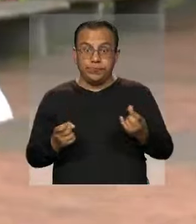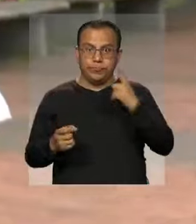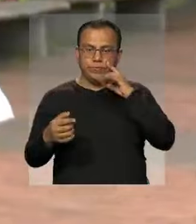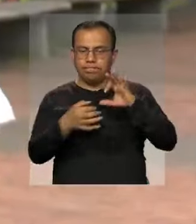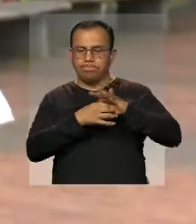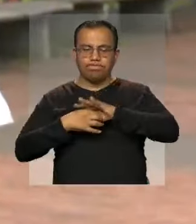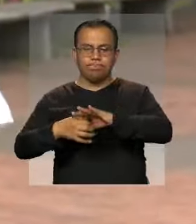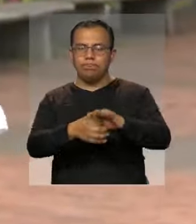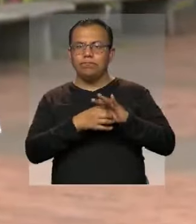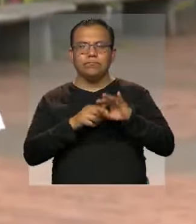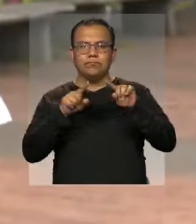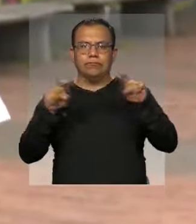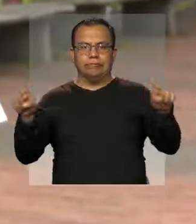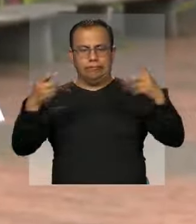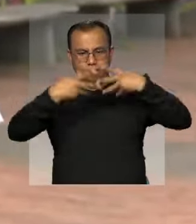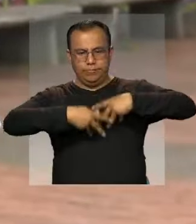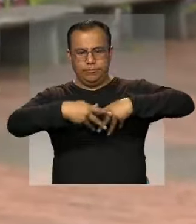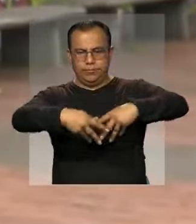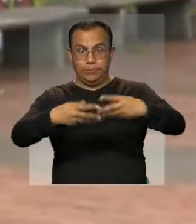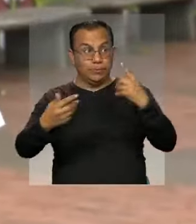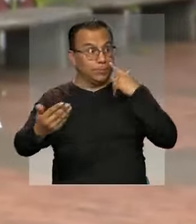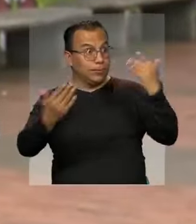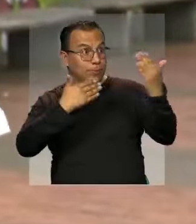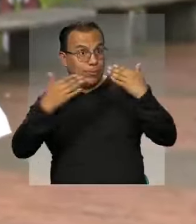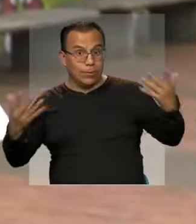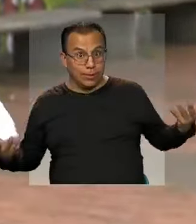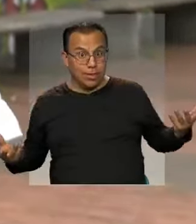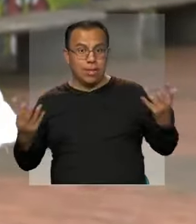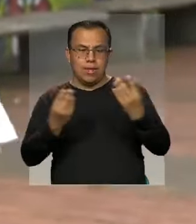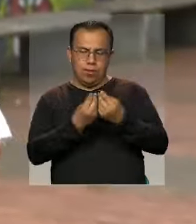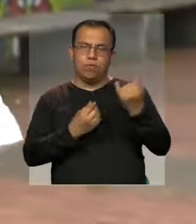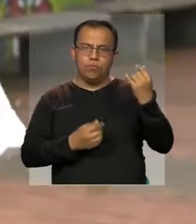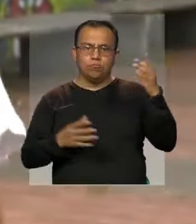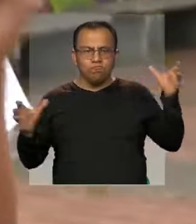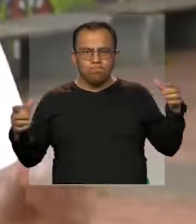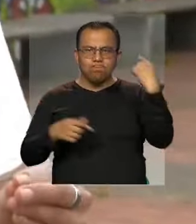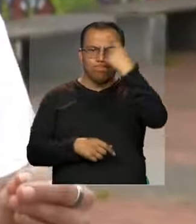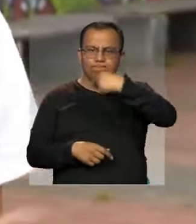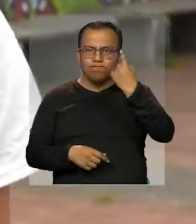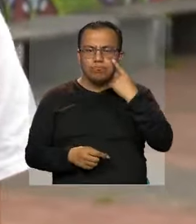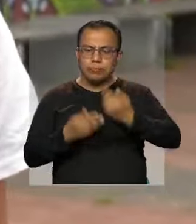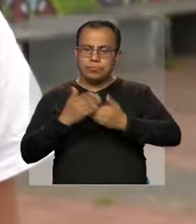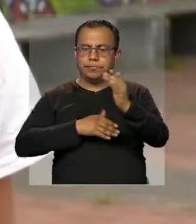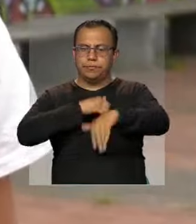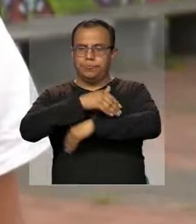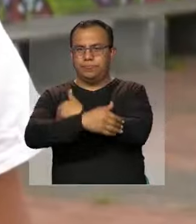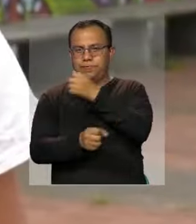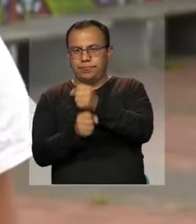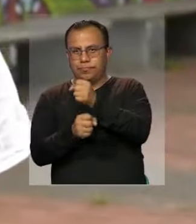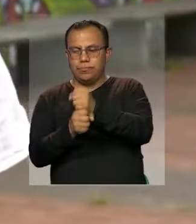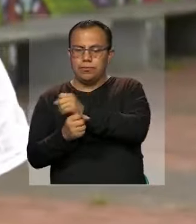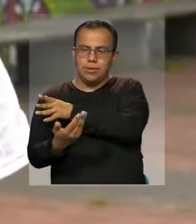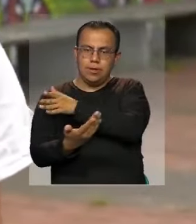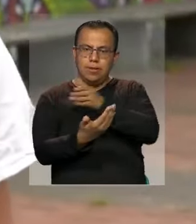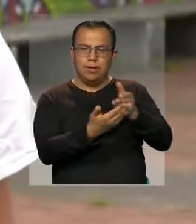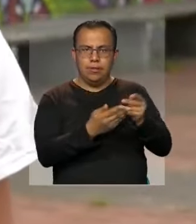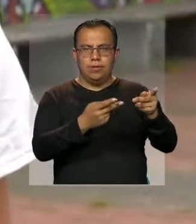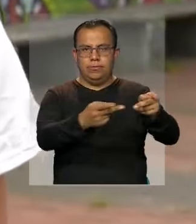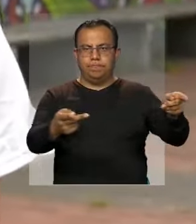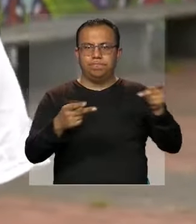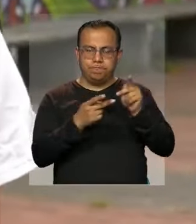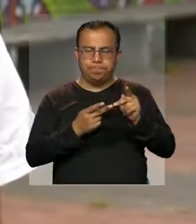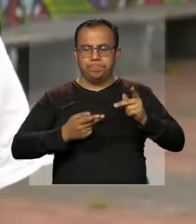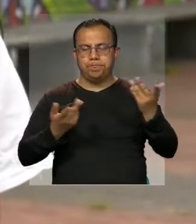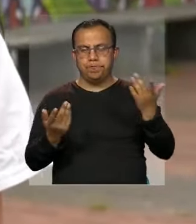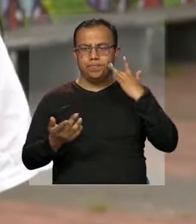unimos a la movilización convocada por Somos un Rostro Colectivo que arranca desde el Ministerio del Trabajo y cierra en la Plaza de Bolívar.